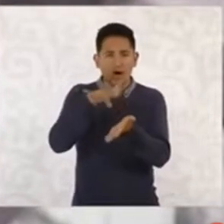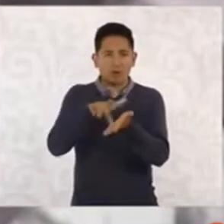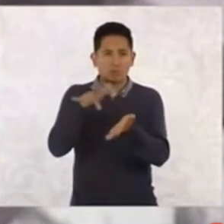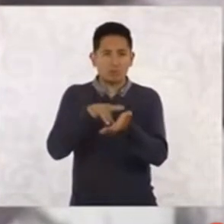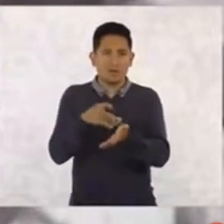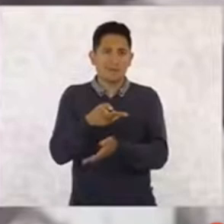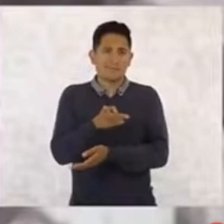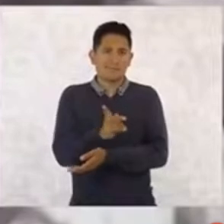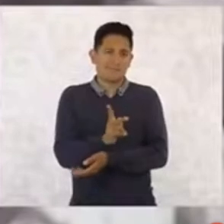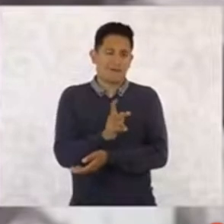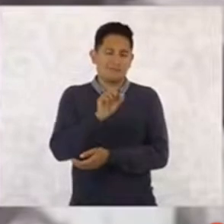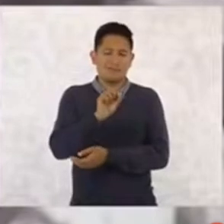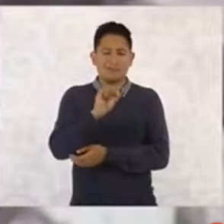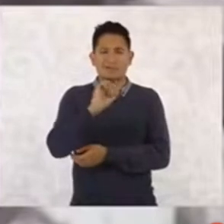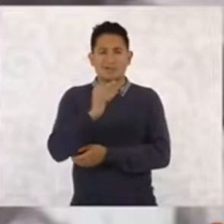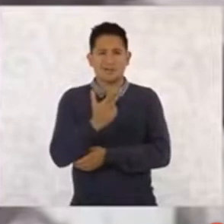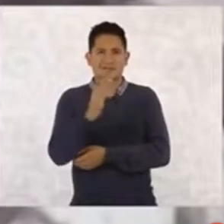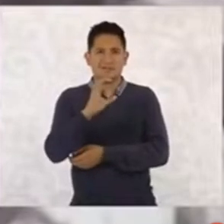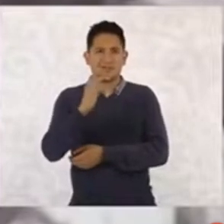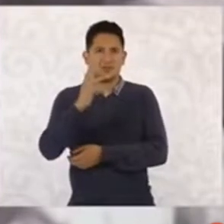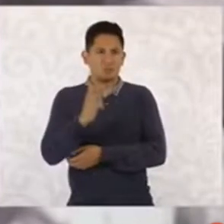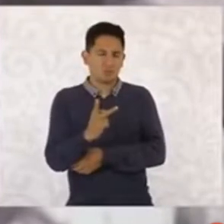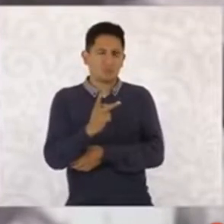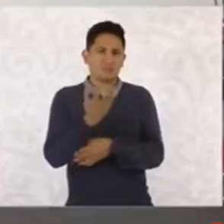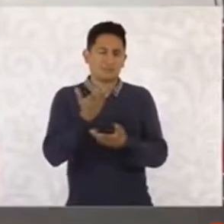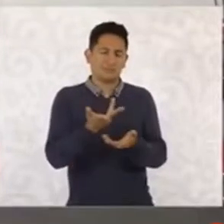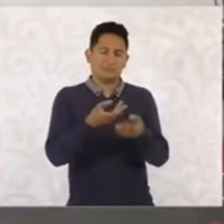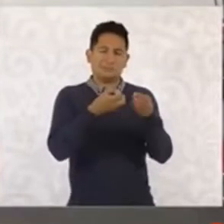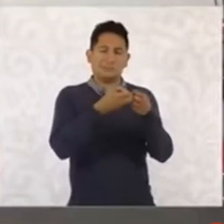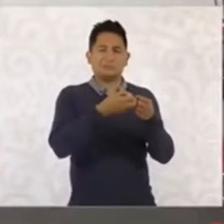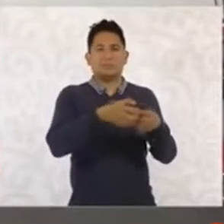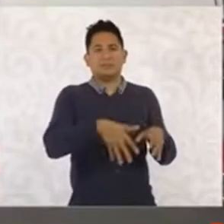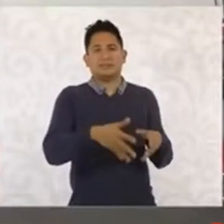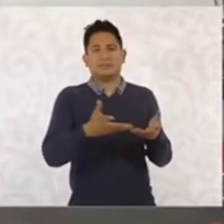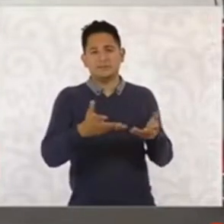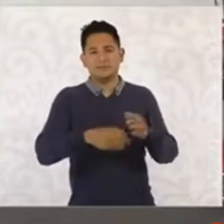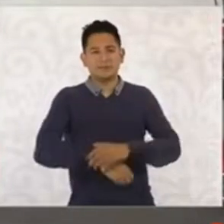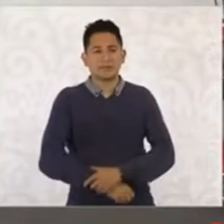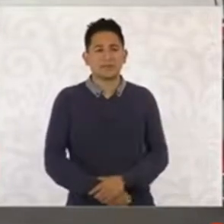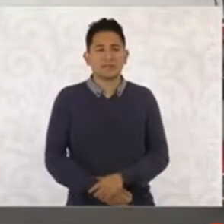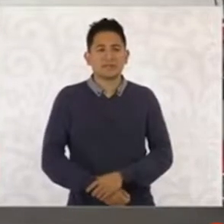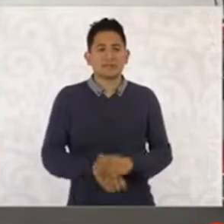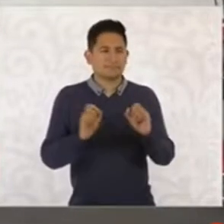para la hacienda pública, que todavía estamos tratando de recuperar. Siguiente, por favor.